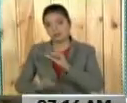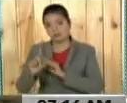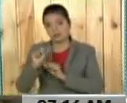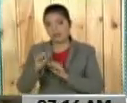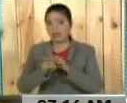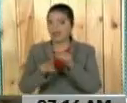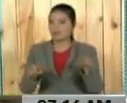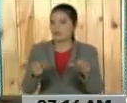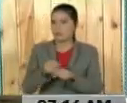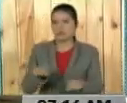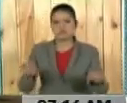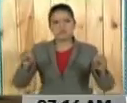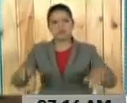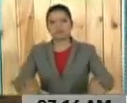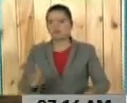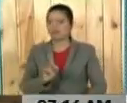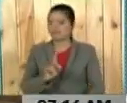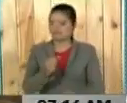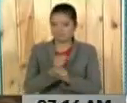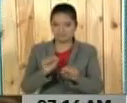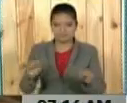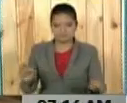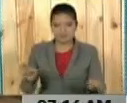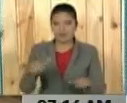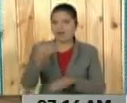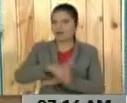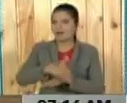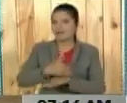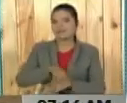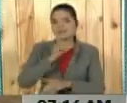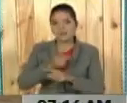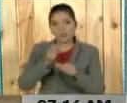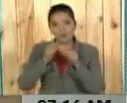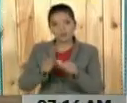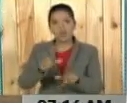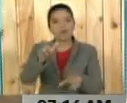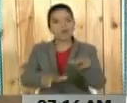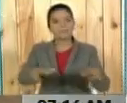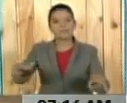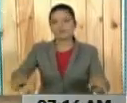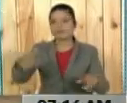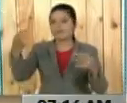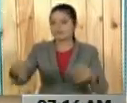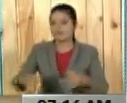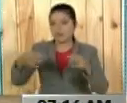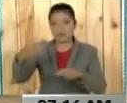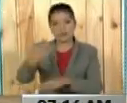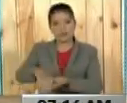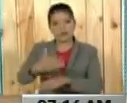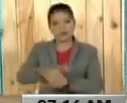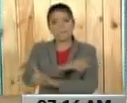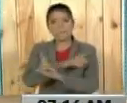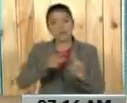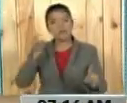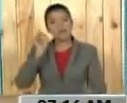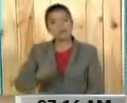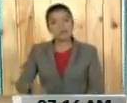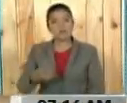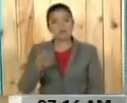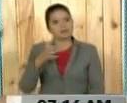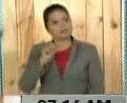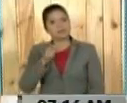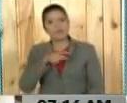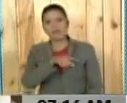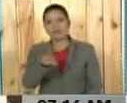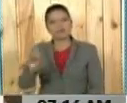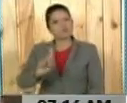pueden abandonar ese frente de batalla, que es la calle. Tienen que mantener a su gente calientica allí en la calle. Pero tendríamos que interpretar entonces que a ellos no les conviene la